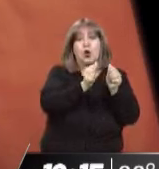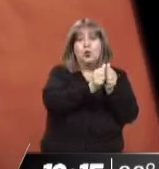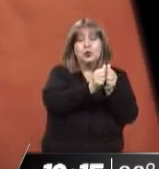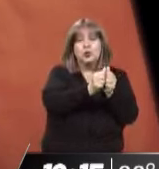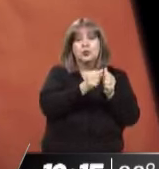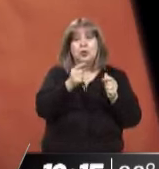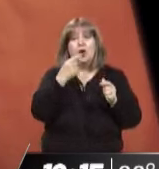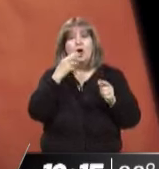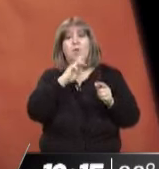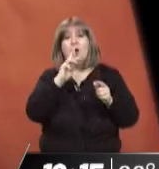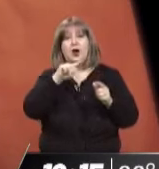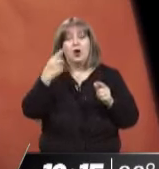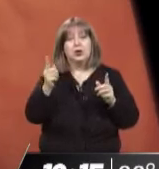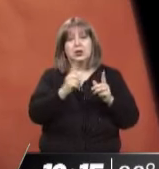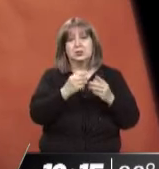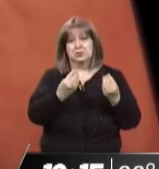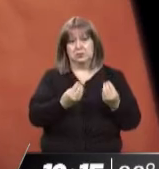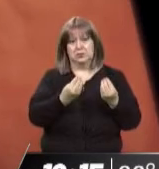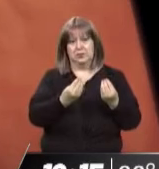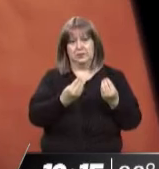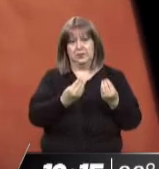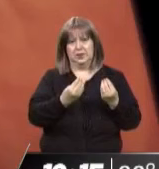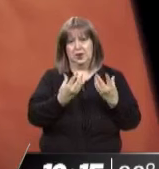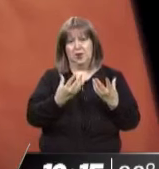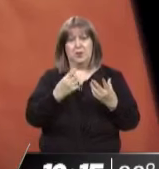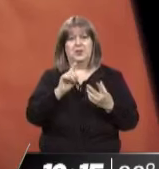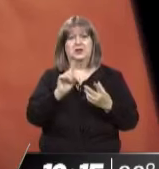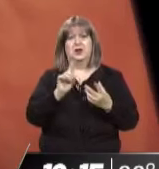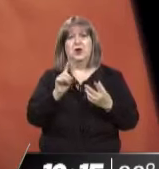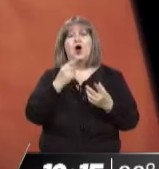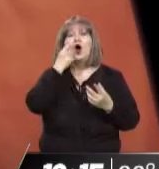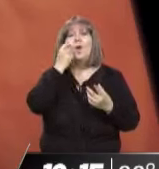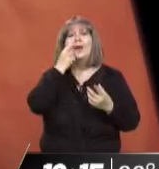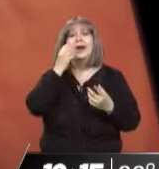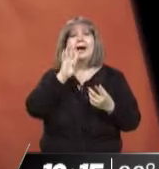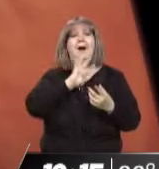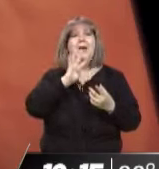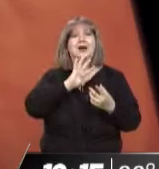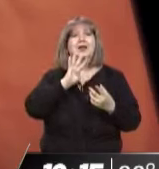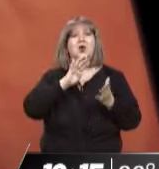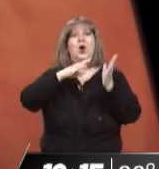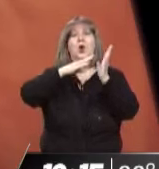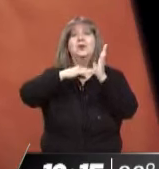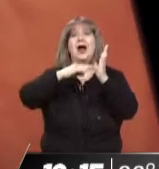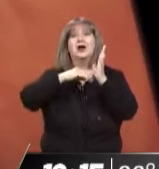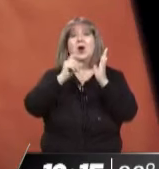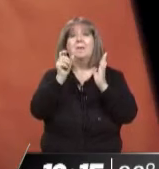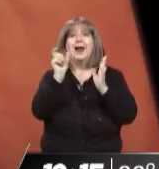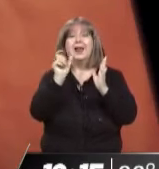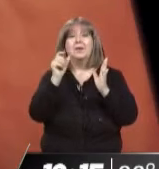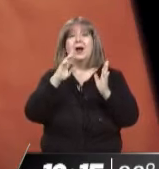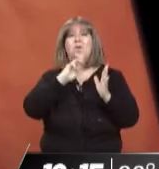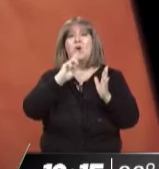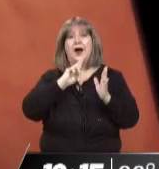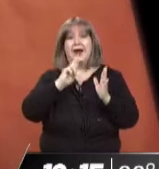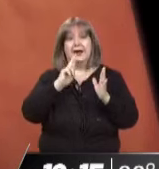estás hablando? ¿Qué me vas a poner encima yo con la guada? ¿Qué no estás hablando? ¿Qué me quieres tener una guada? ¿Oh, qué onda con vos? Ya estaba matando a vos,